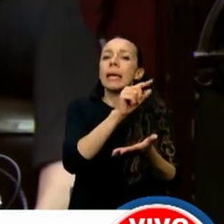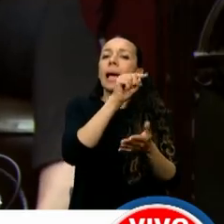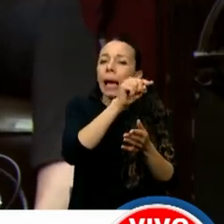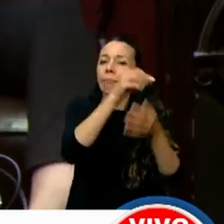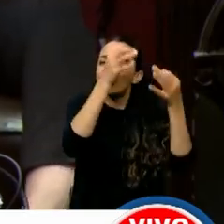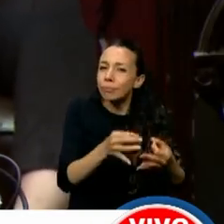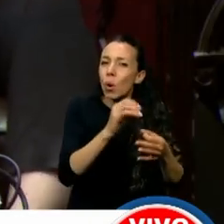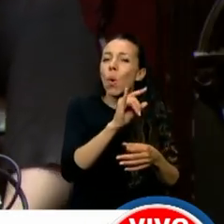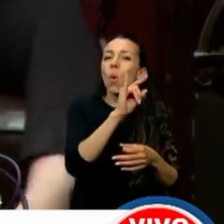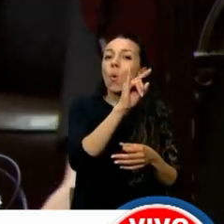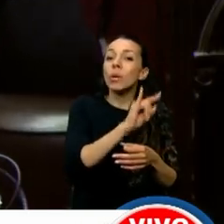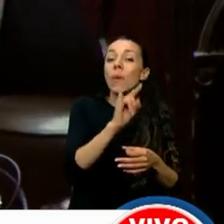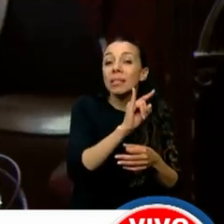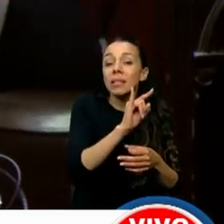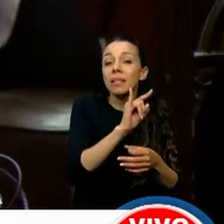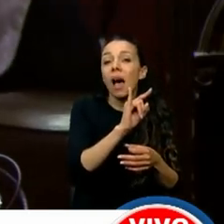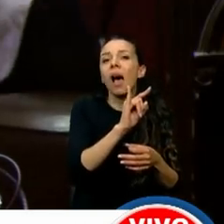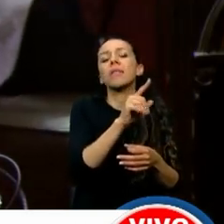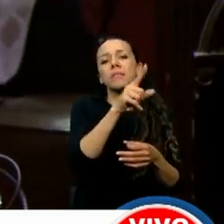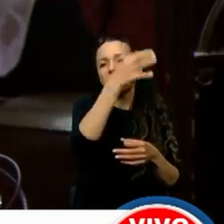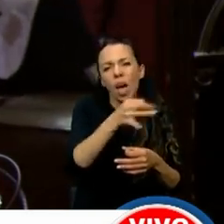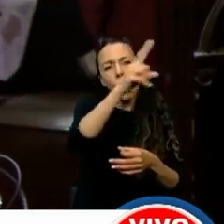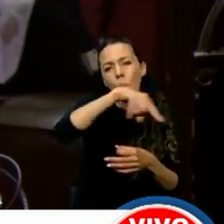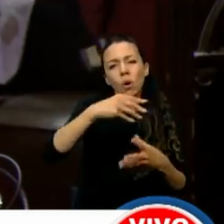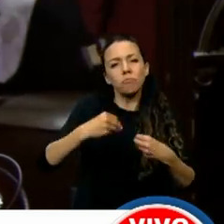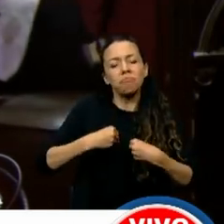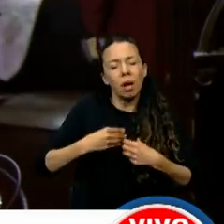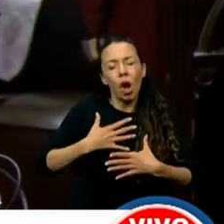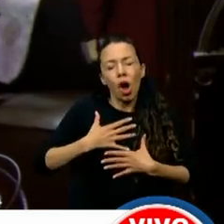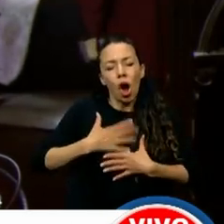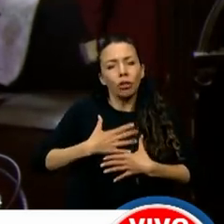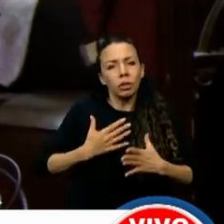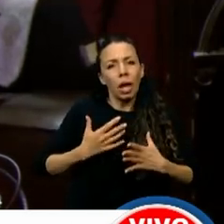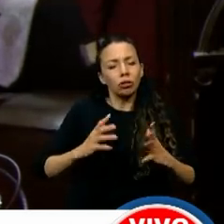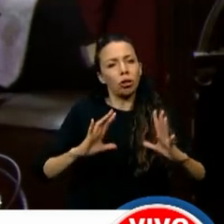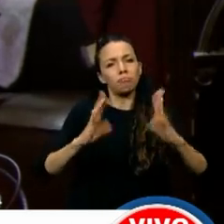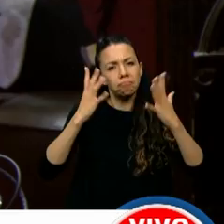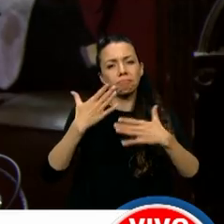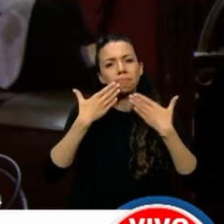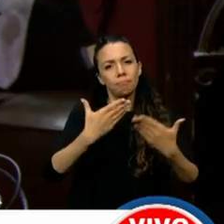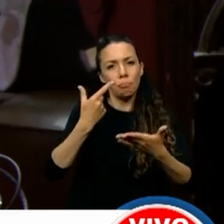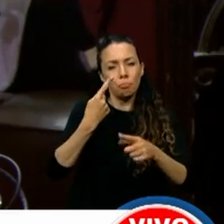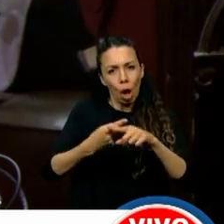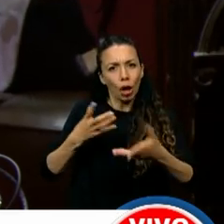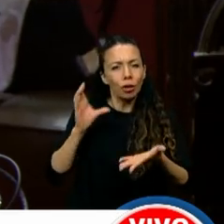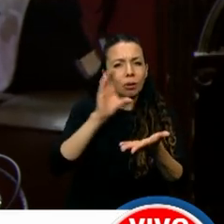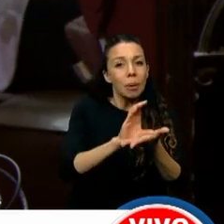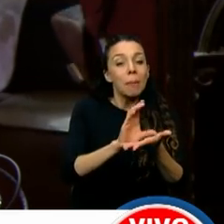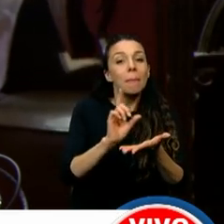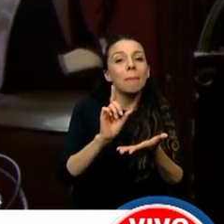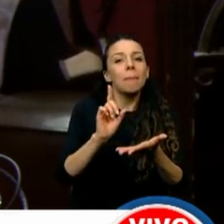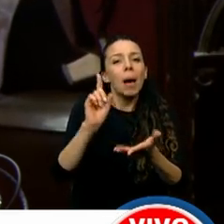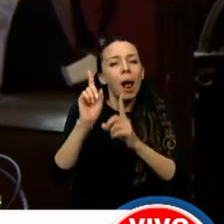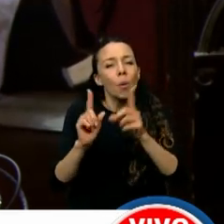universidades además van a aplaudir y vamos a celebrar todos además en ese bajo línea no es